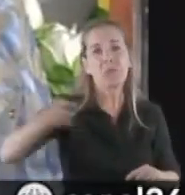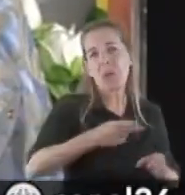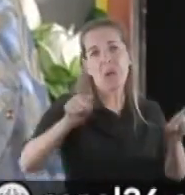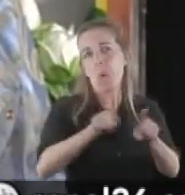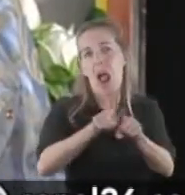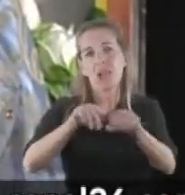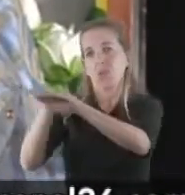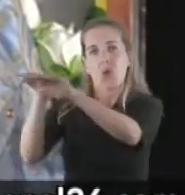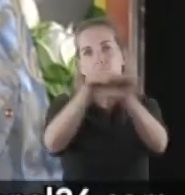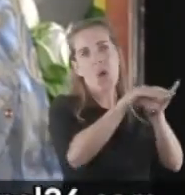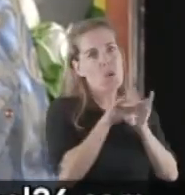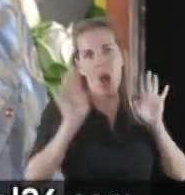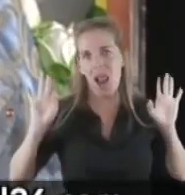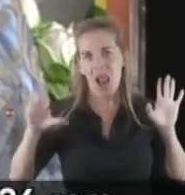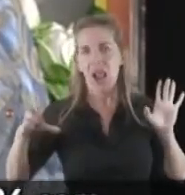Los que sí